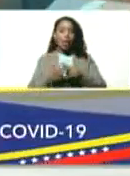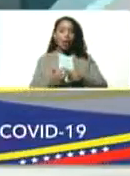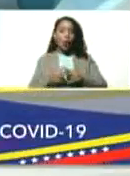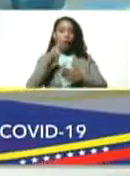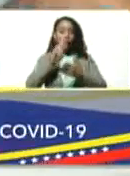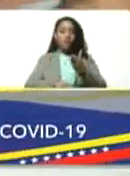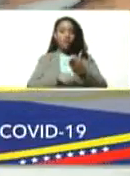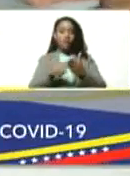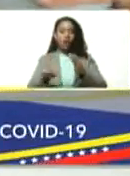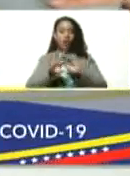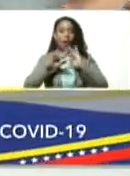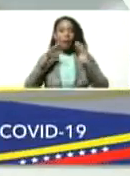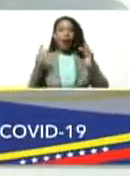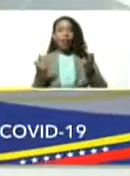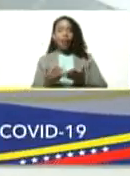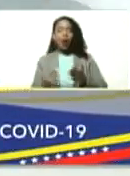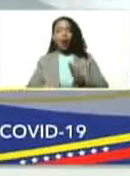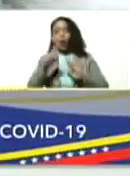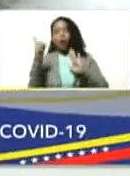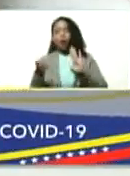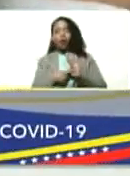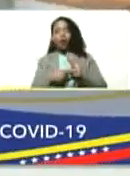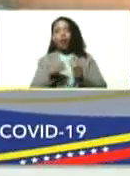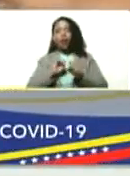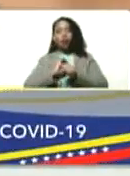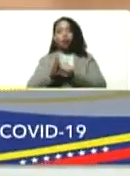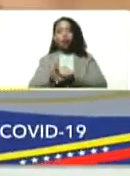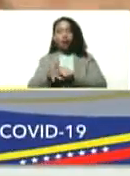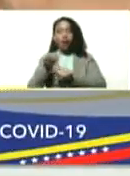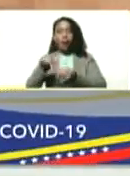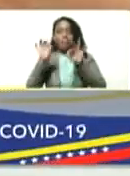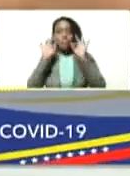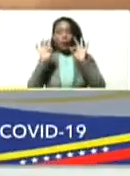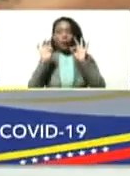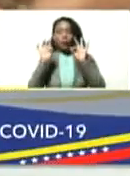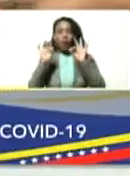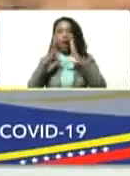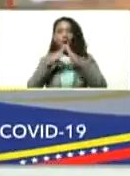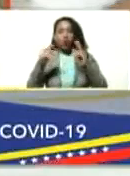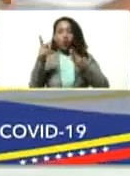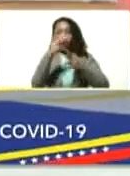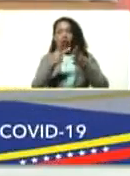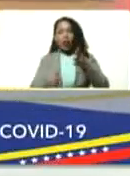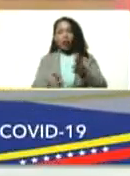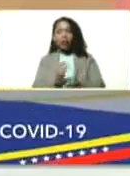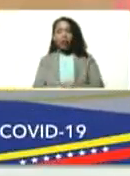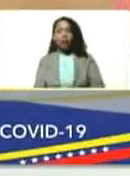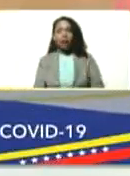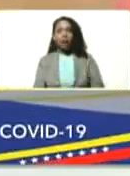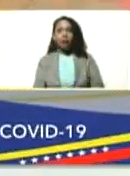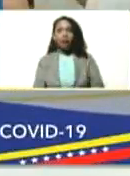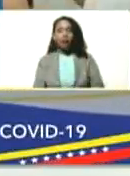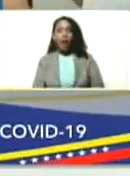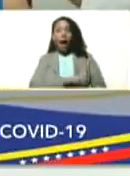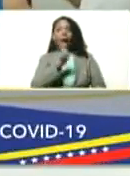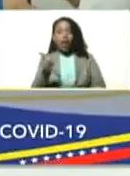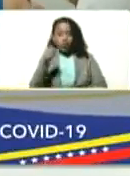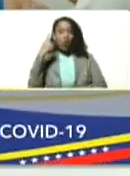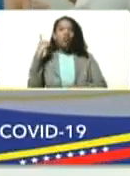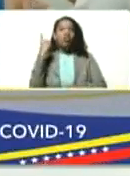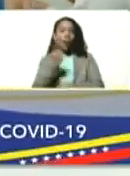esta pandemia ya definitivamente y del coronavirus en específico en todas sus variantes. Eso va a